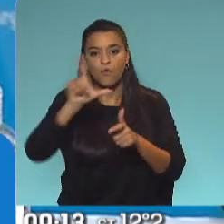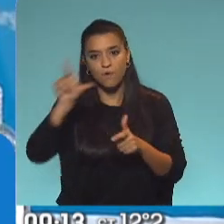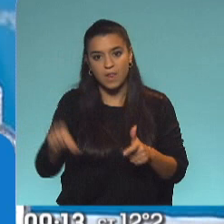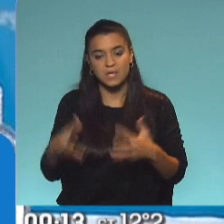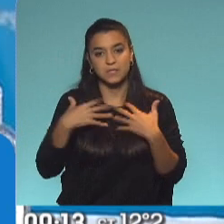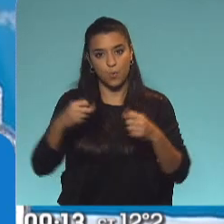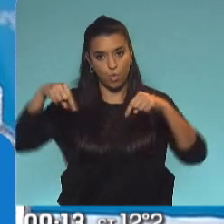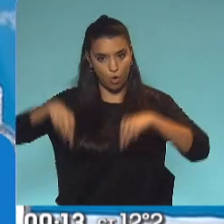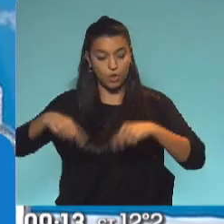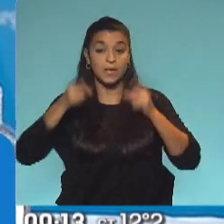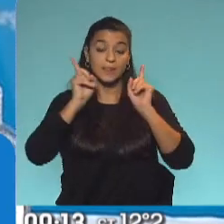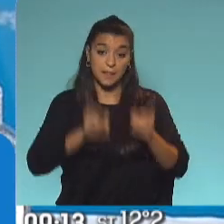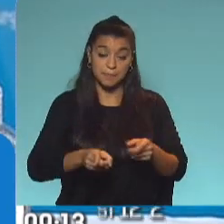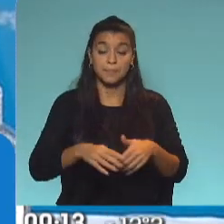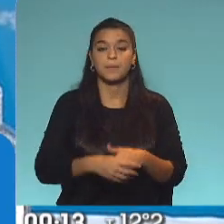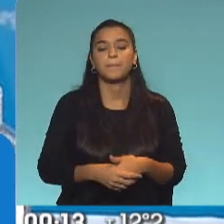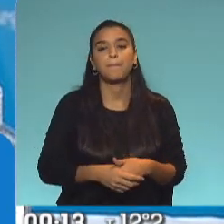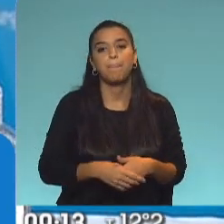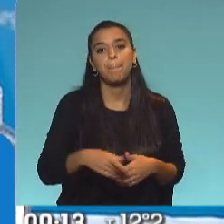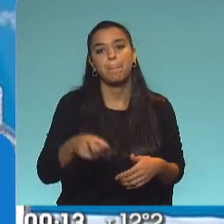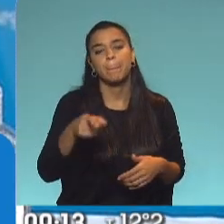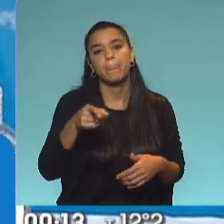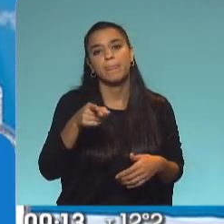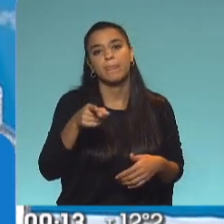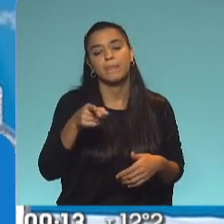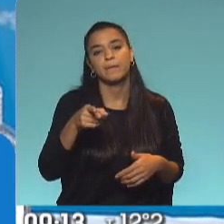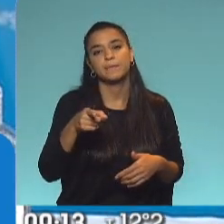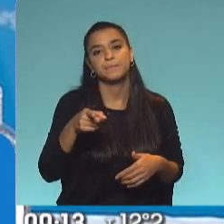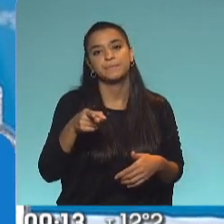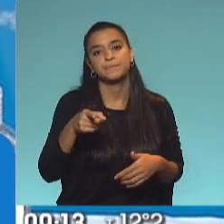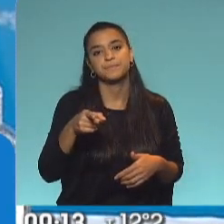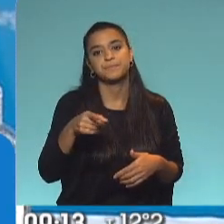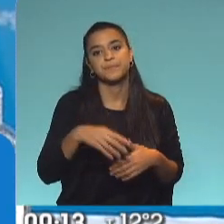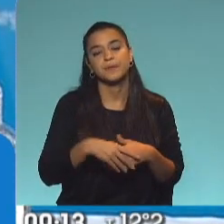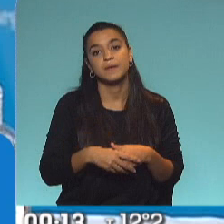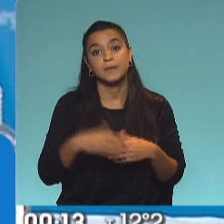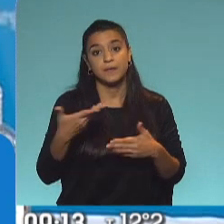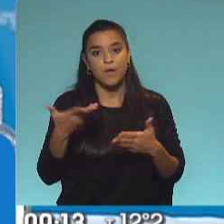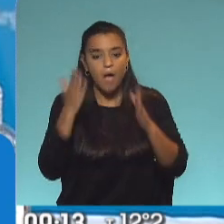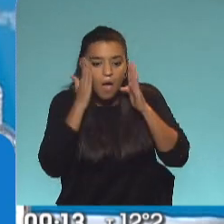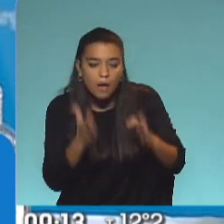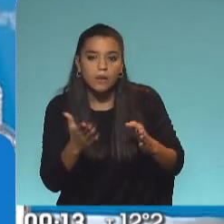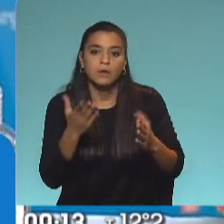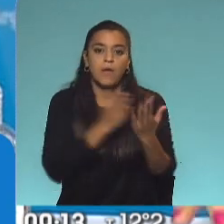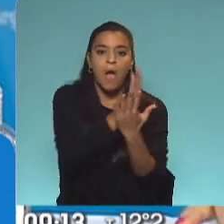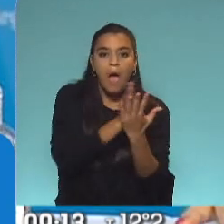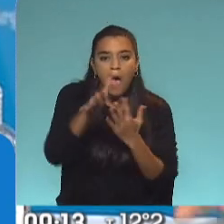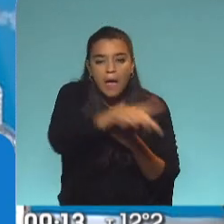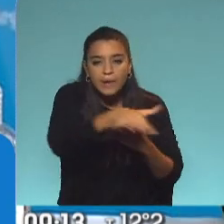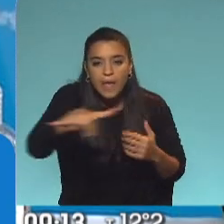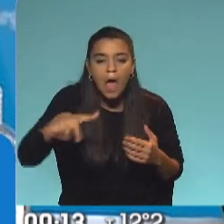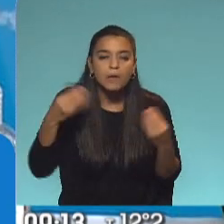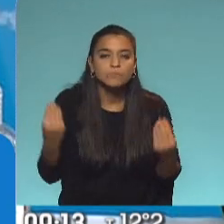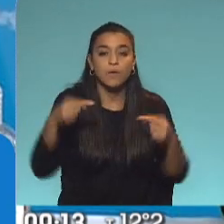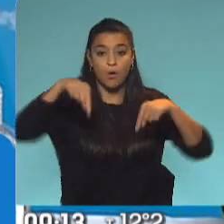día de hoy también en el seguimiento de del abordaje de distintas áreas vamos